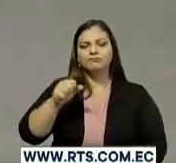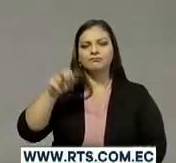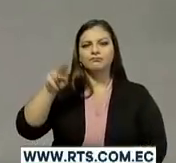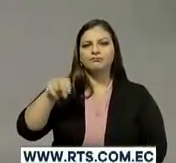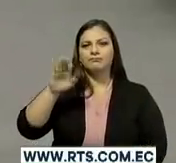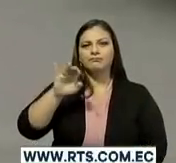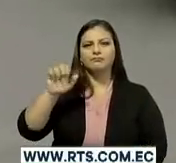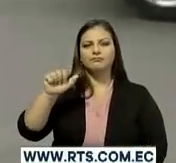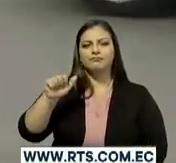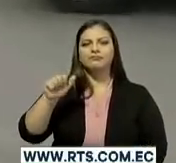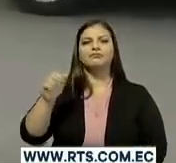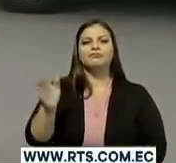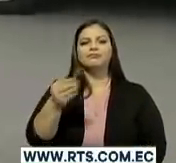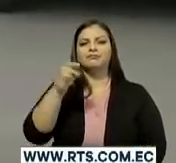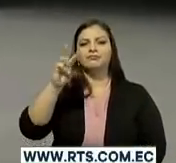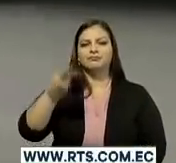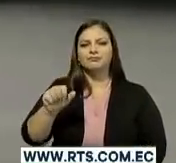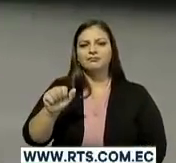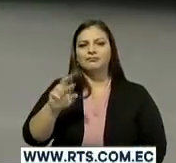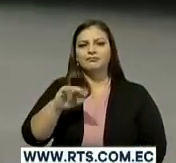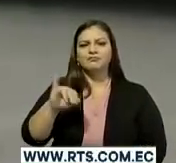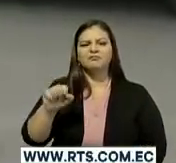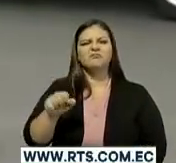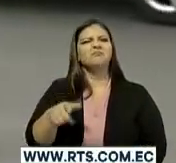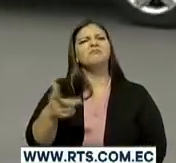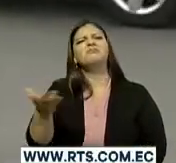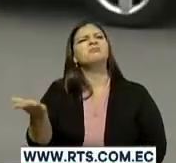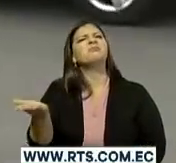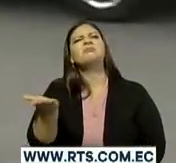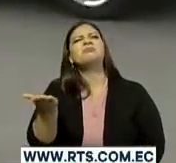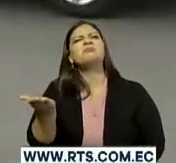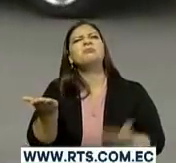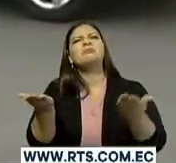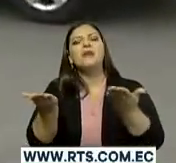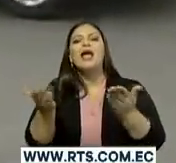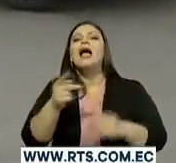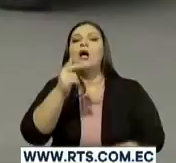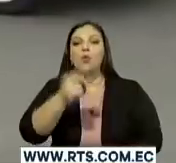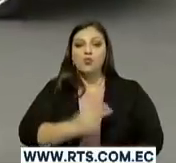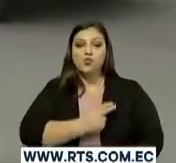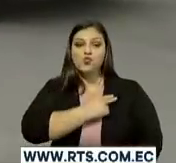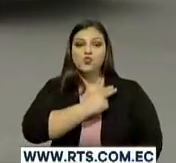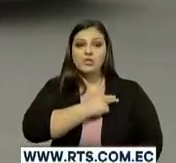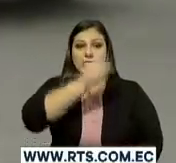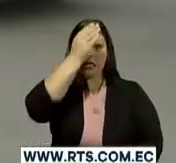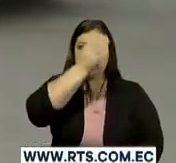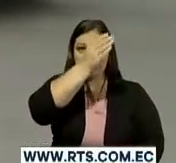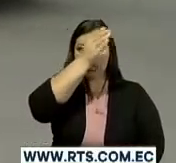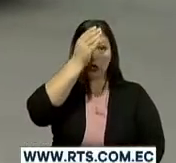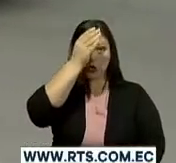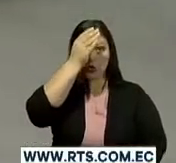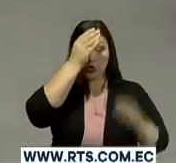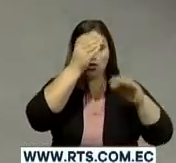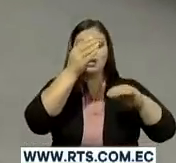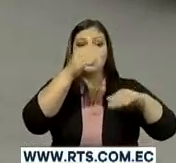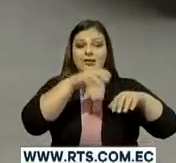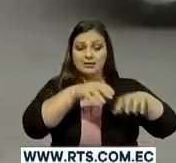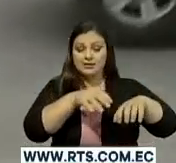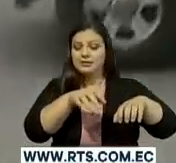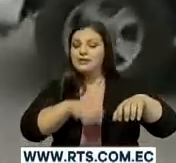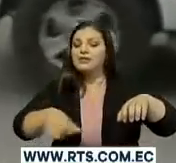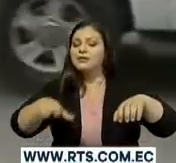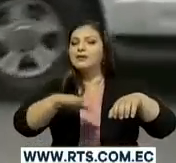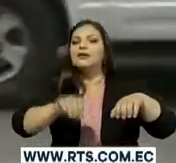ciudadela está ubicada junto a la universidad católica en el oeste de guayaquil que